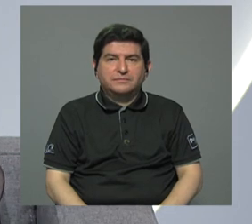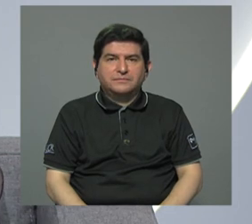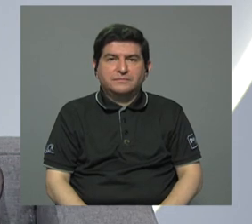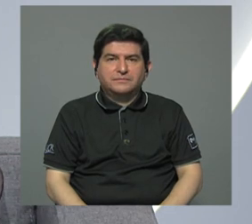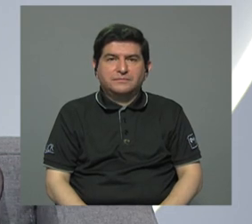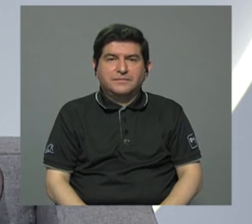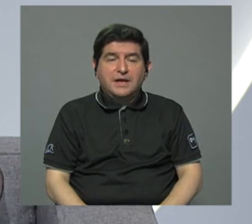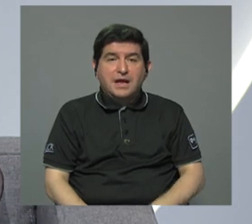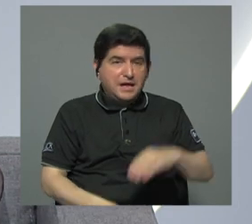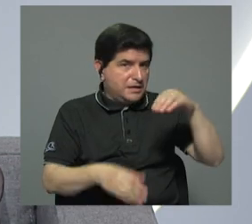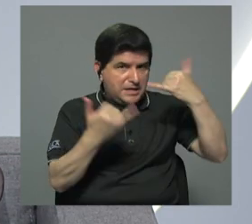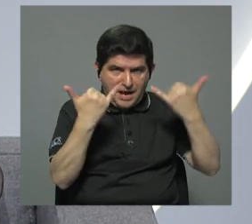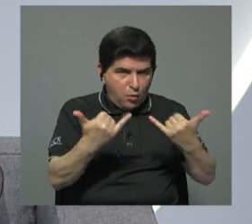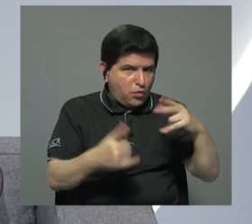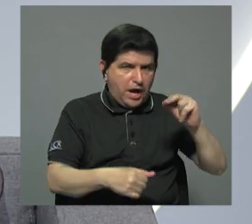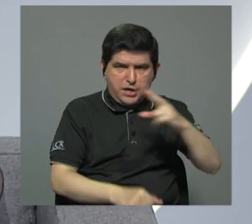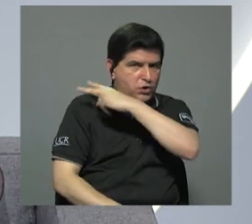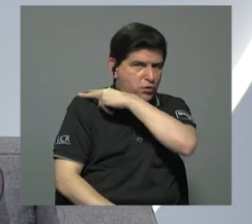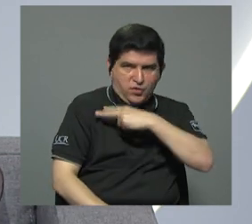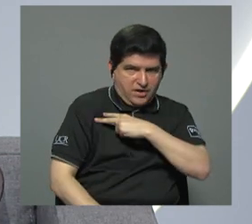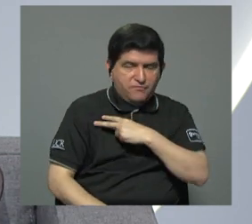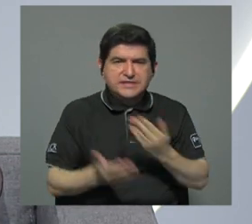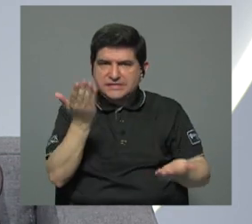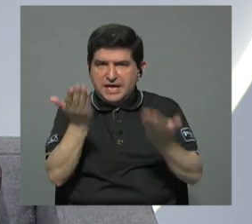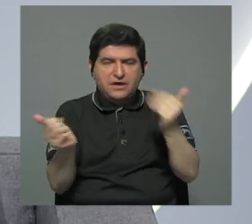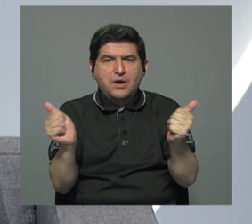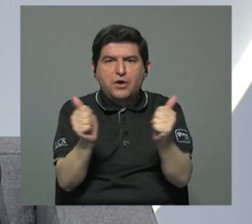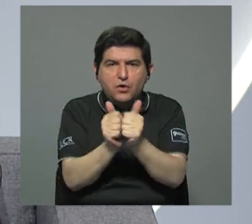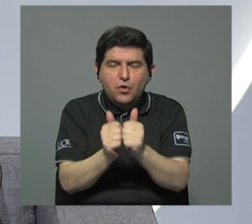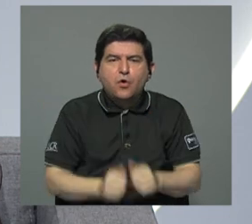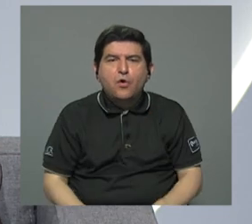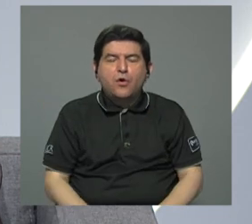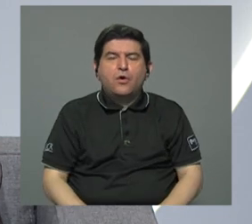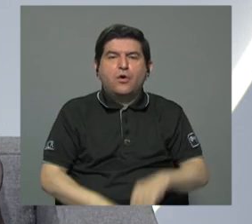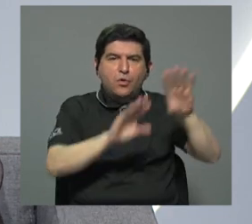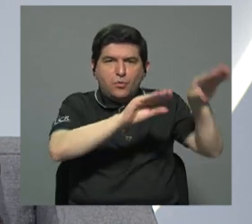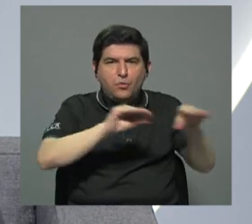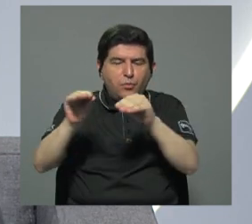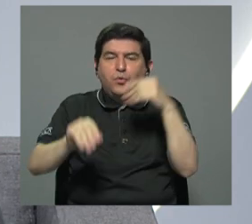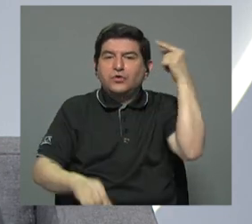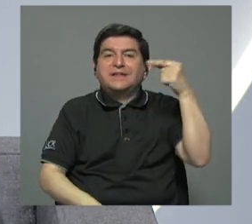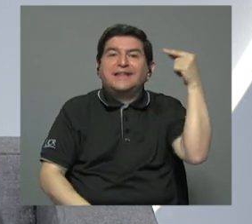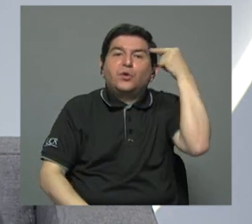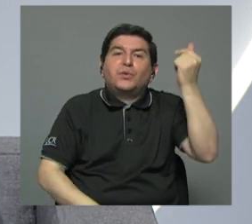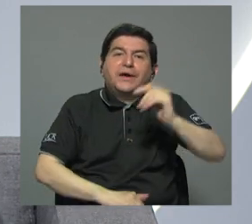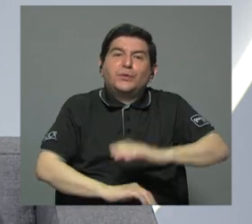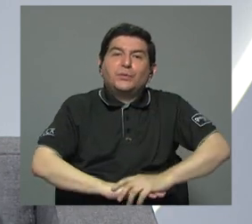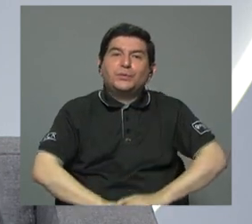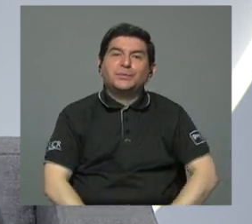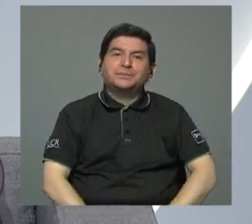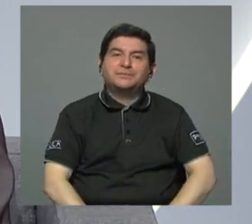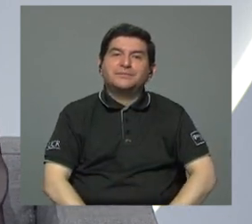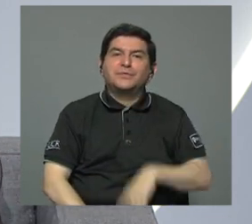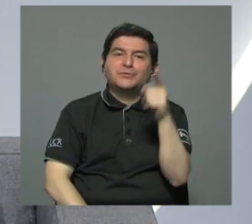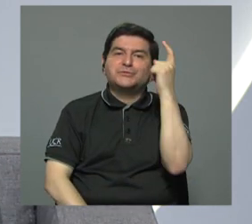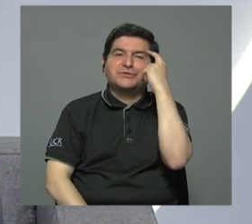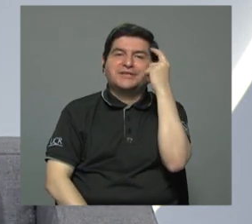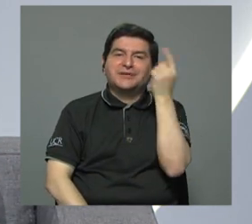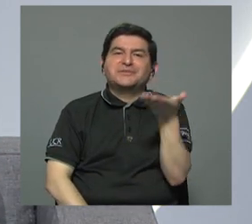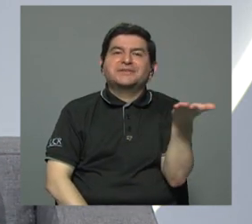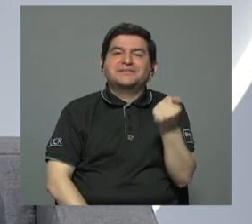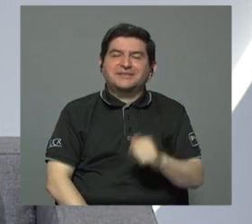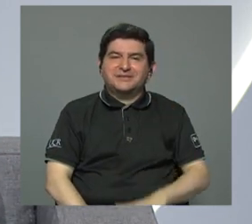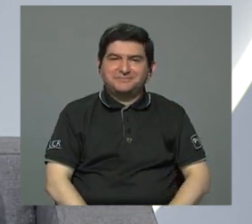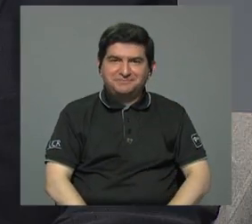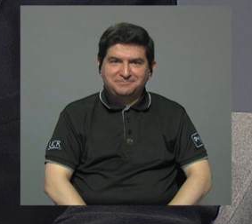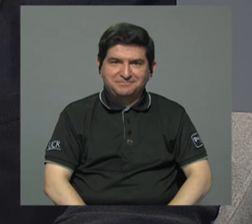que dejarían de dar los patronos, sería compensado con mayores transferencias del gobierno. ¿Qué piensa usted sobre eso,